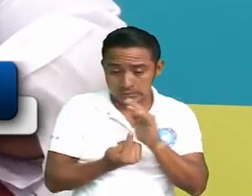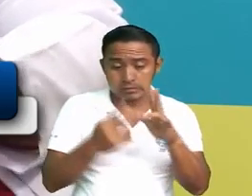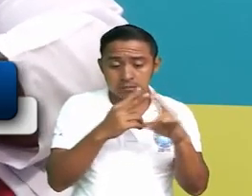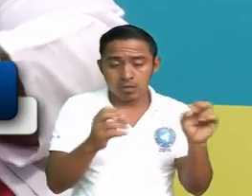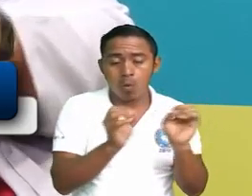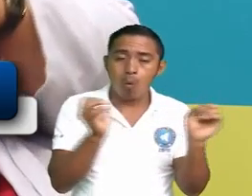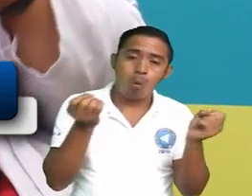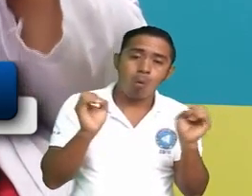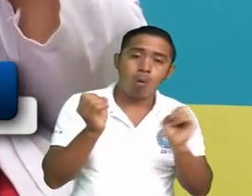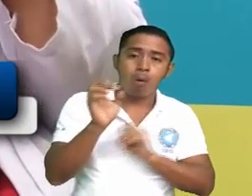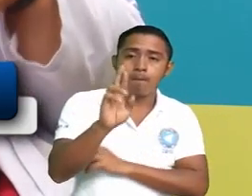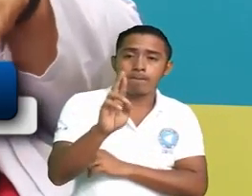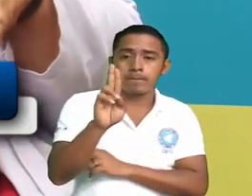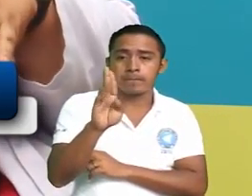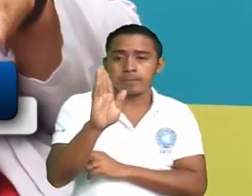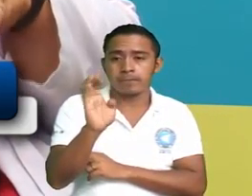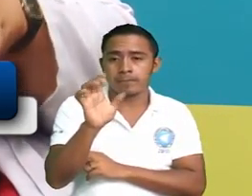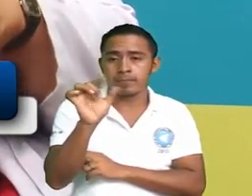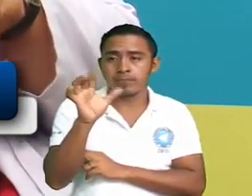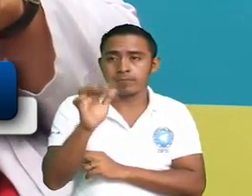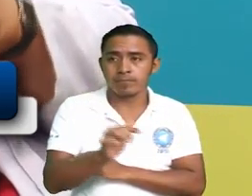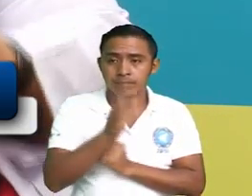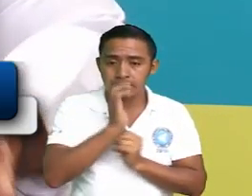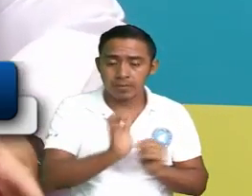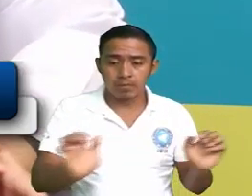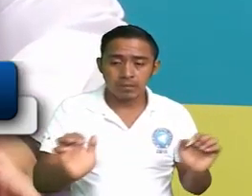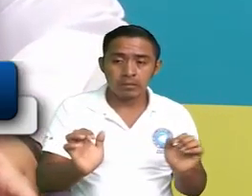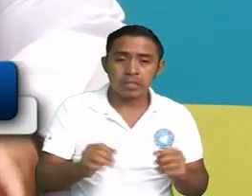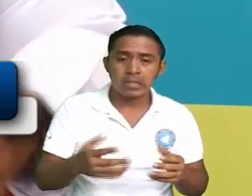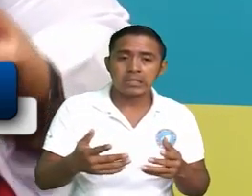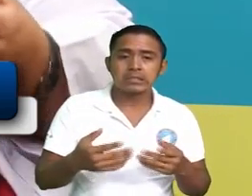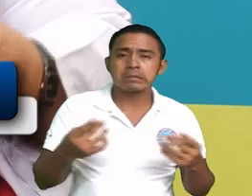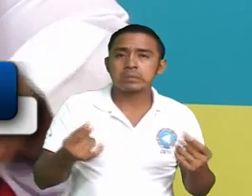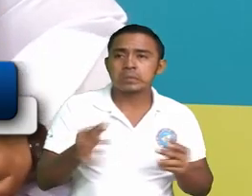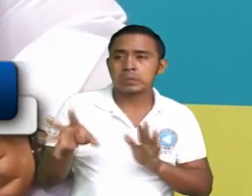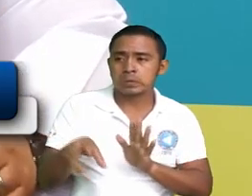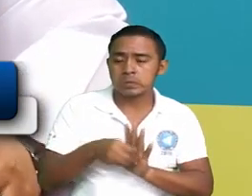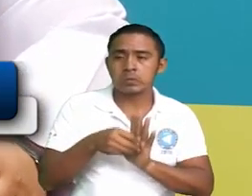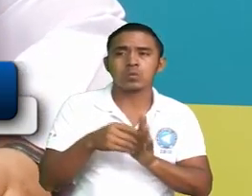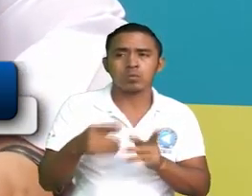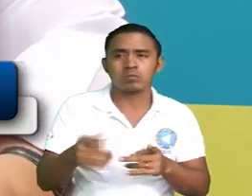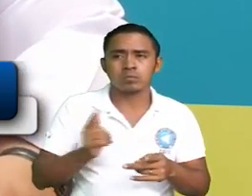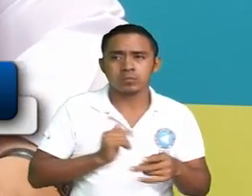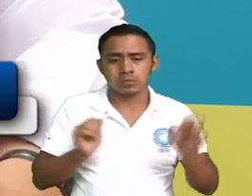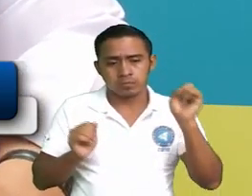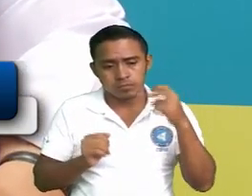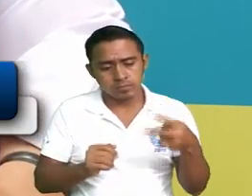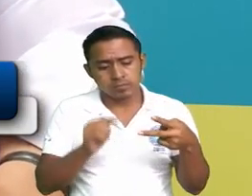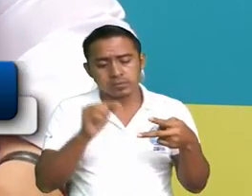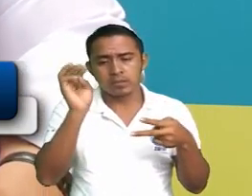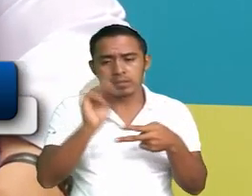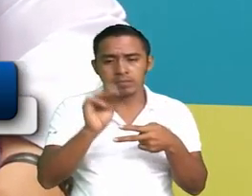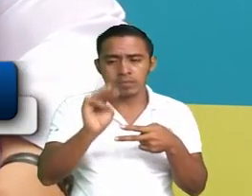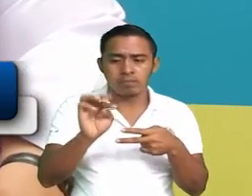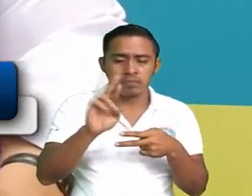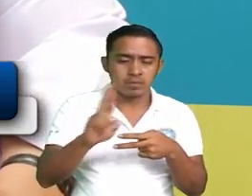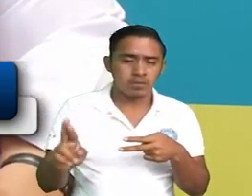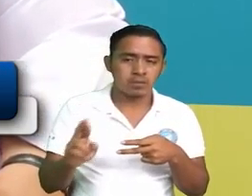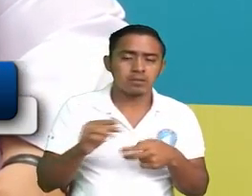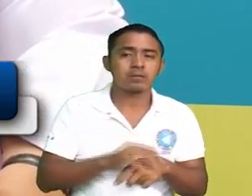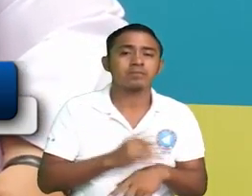rubiola, ya nuestros niños no están tan sensibles, ¿verdad?, porque ya cuentan con sus dos dosis de MMR, y en